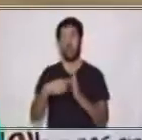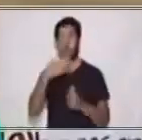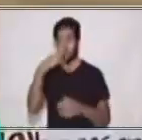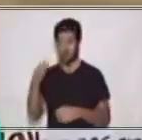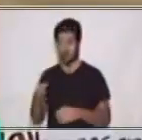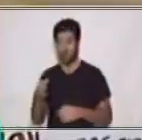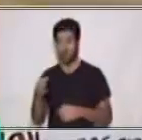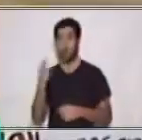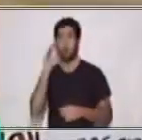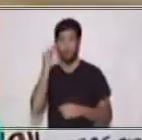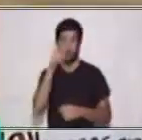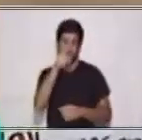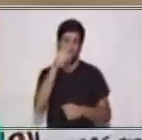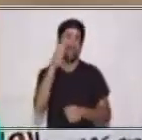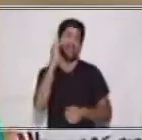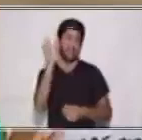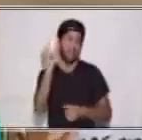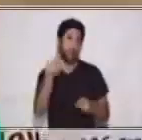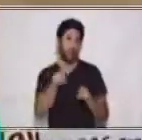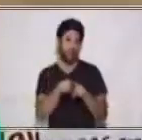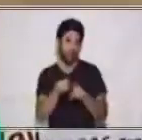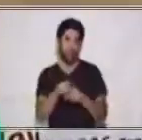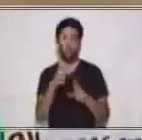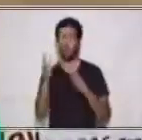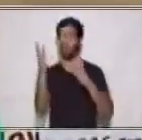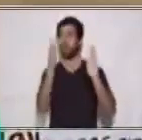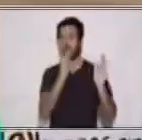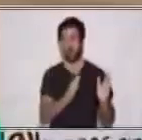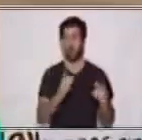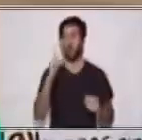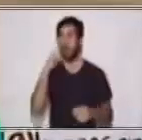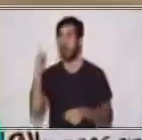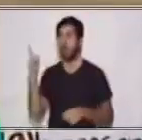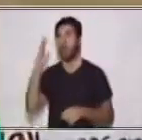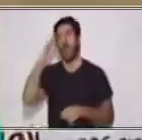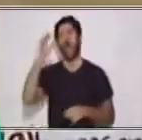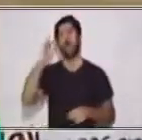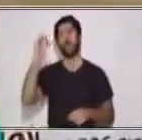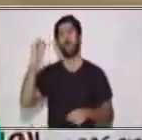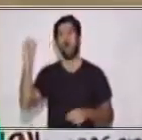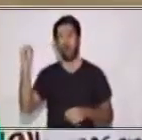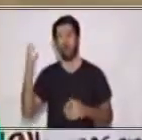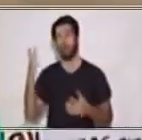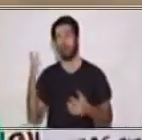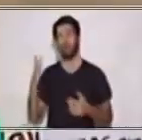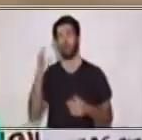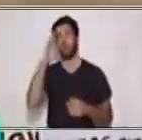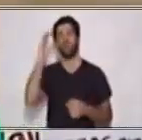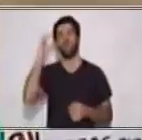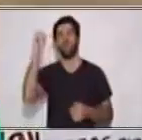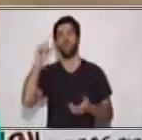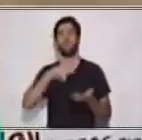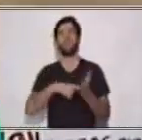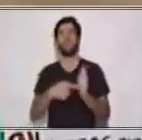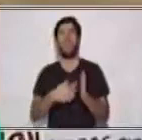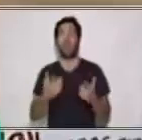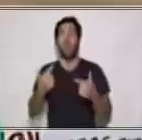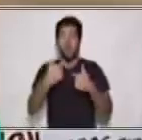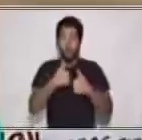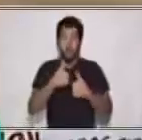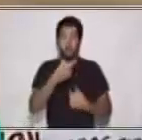falso. Luego tenemos opiniones. Las opiniones son puntos de vista